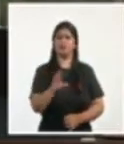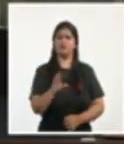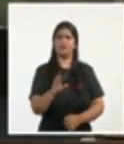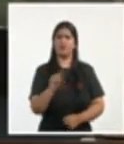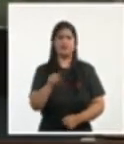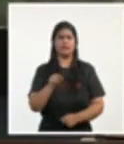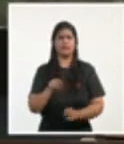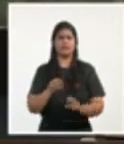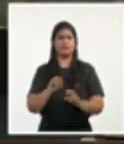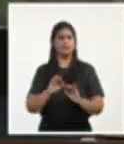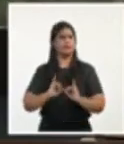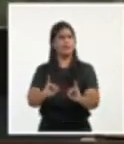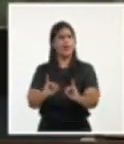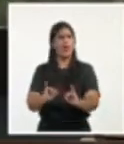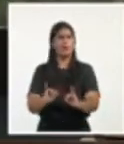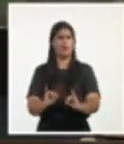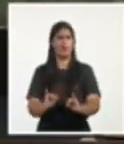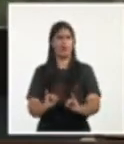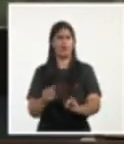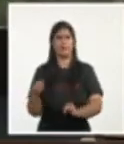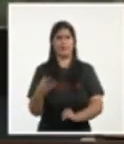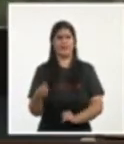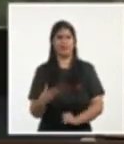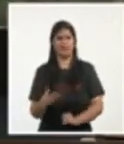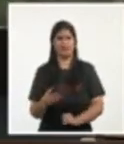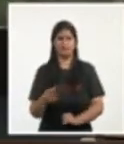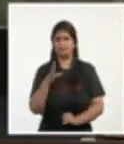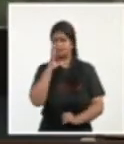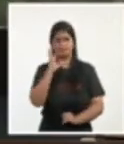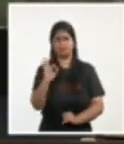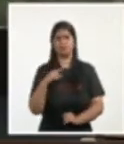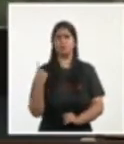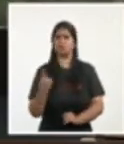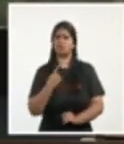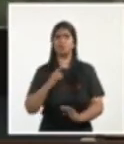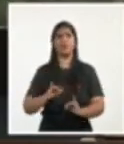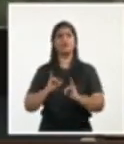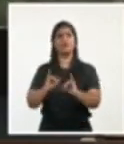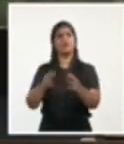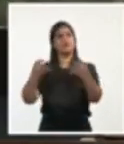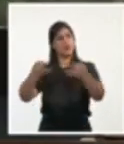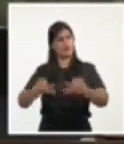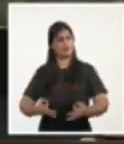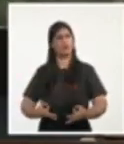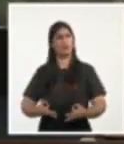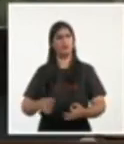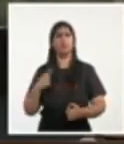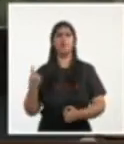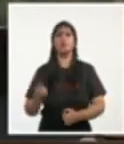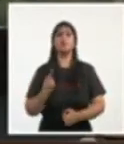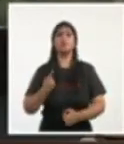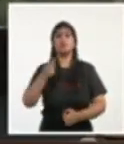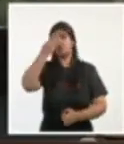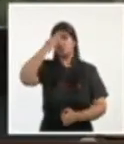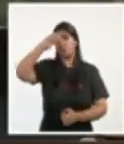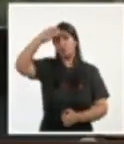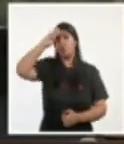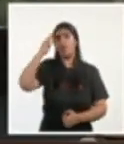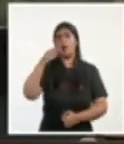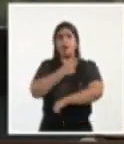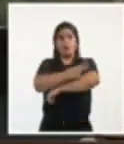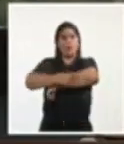realmente transparentes, honestos con esa estadística bajo el principio de que no vamos a mentir nunca con relación a la